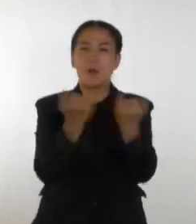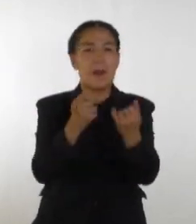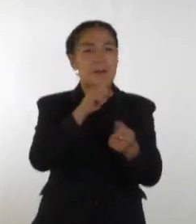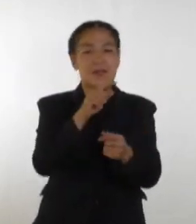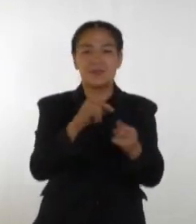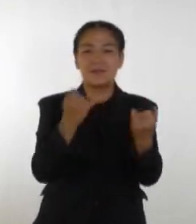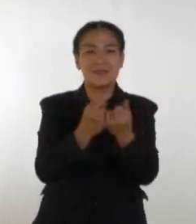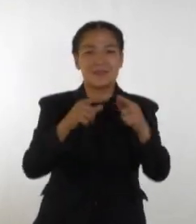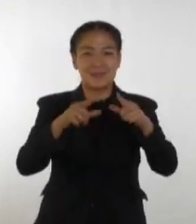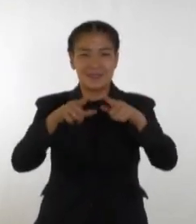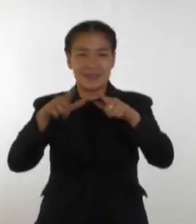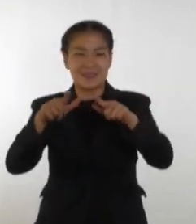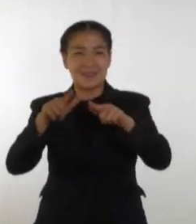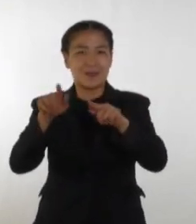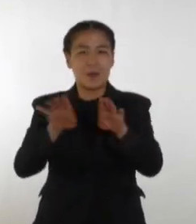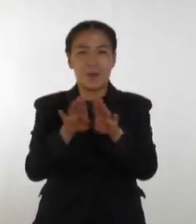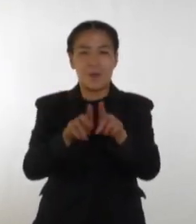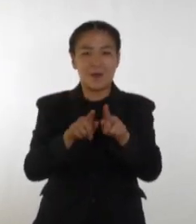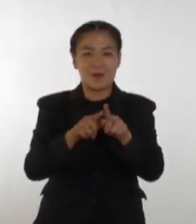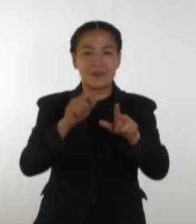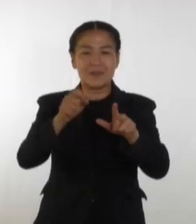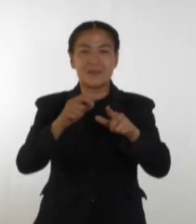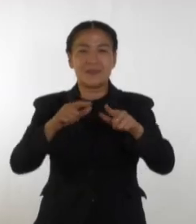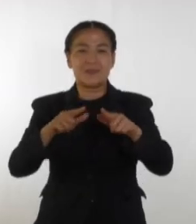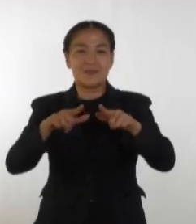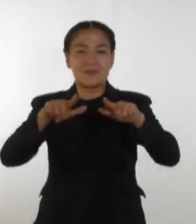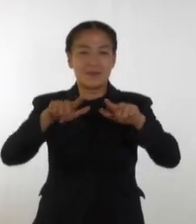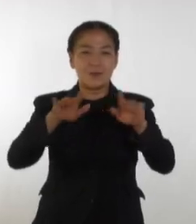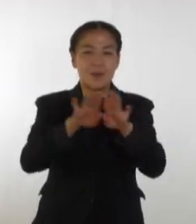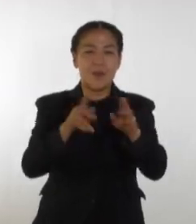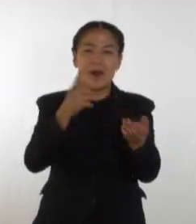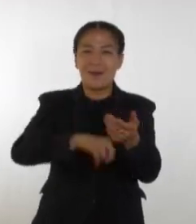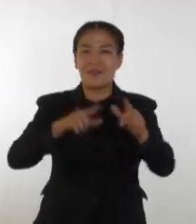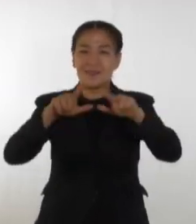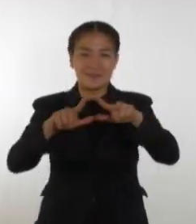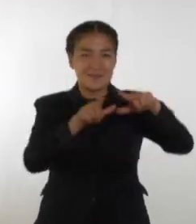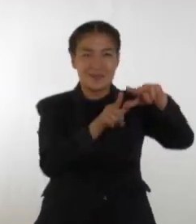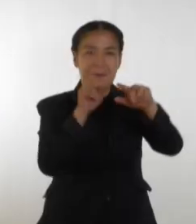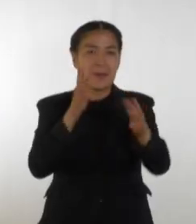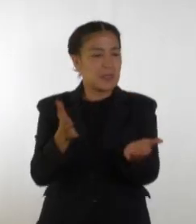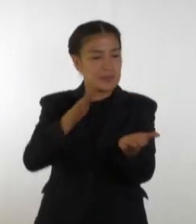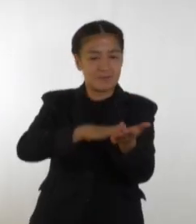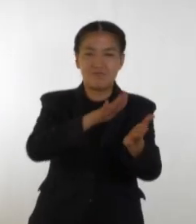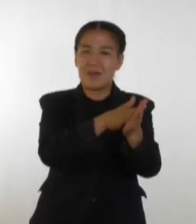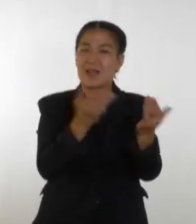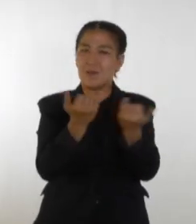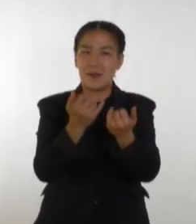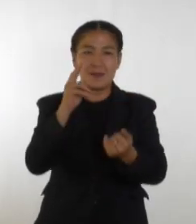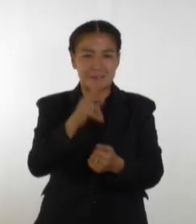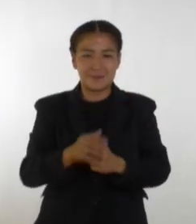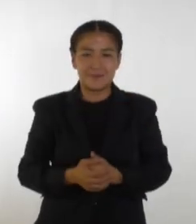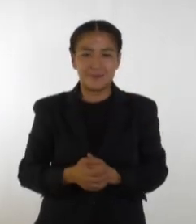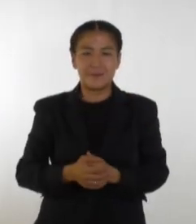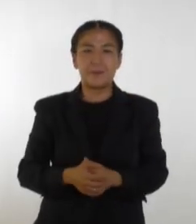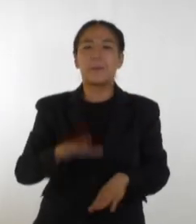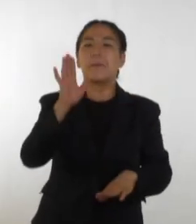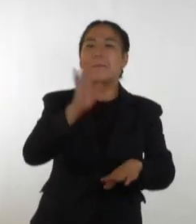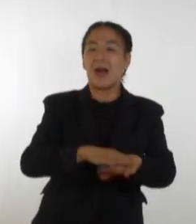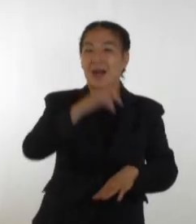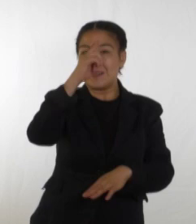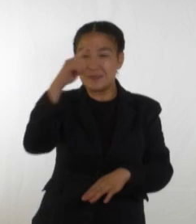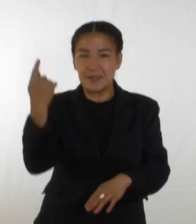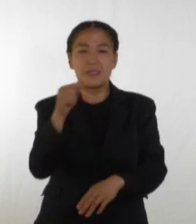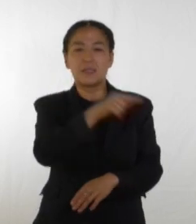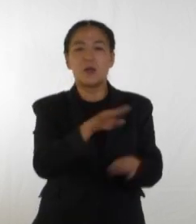Vamos a hacer lo mismo con las otras tres esquinas hasta formar un cuadrado más pequeño. Ahora, para hacer las cosas mucho